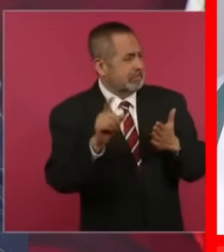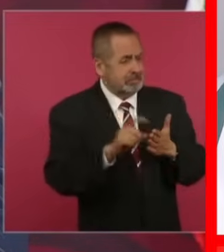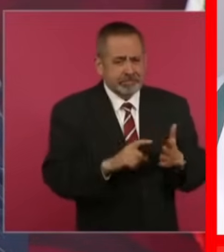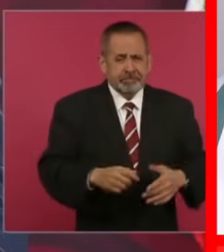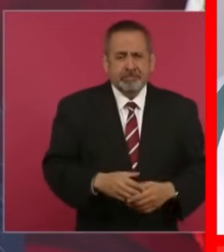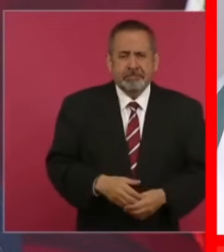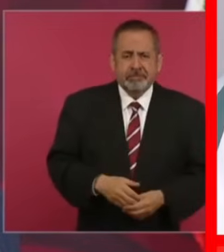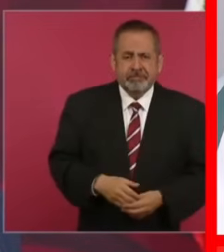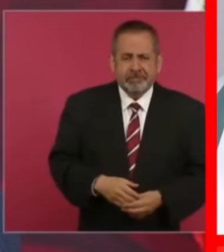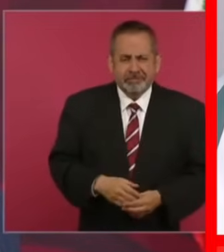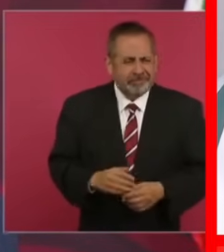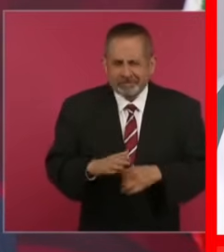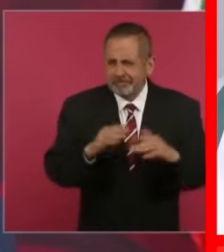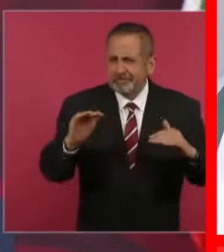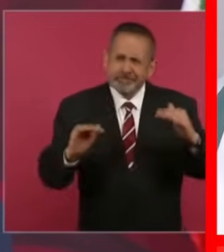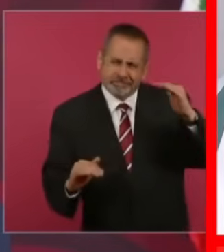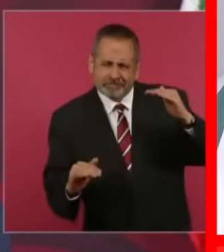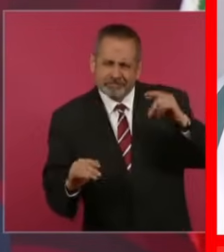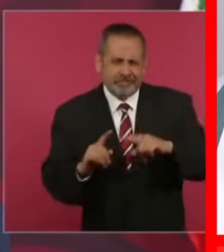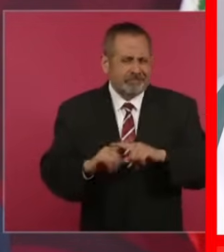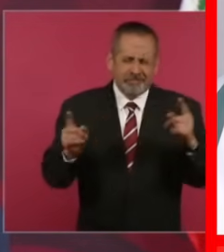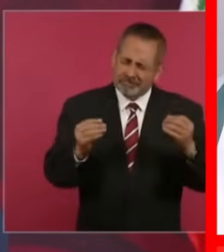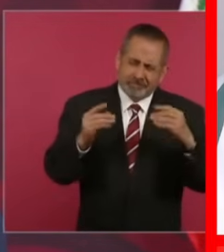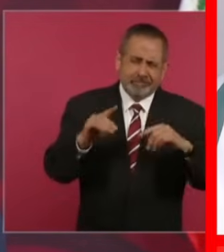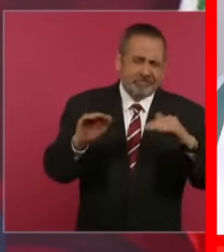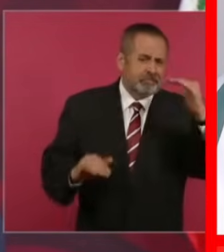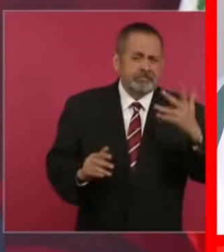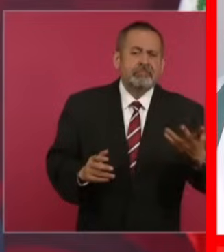mensuales por qué tanta